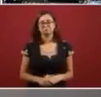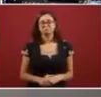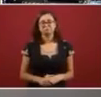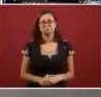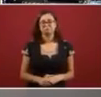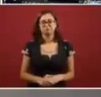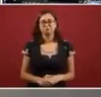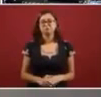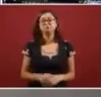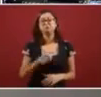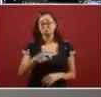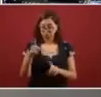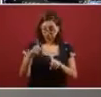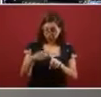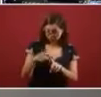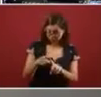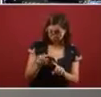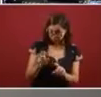tarea.